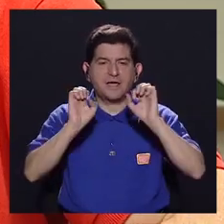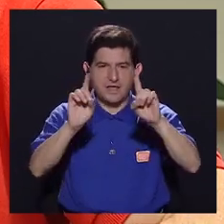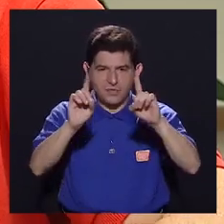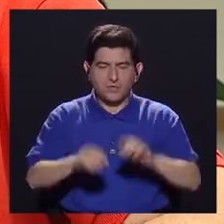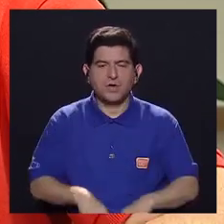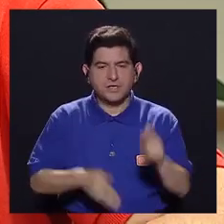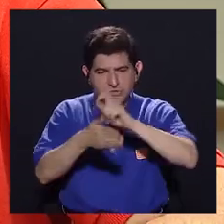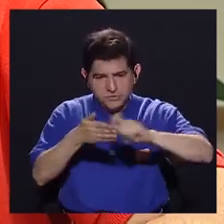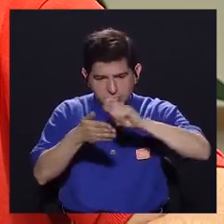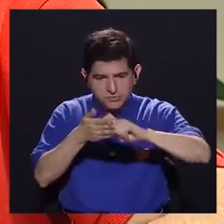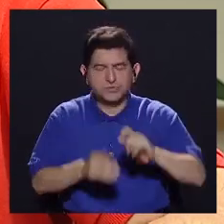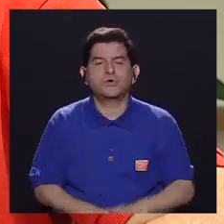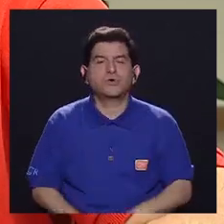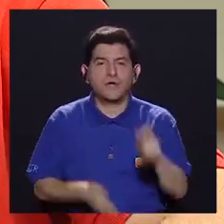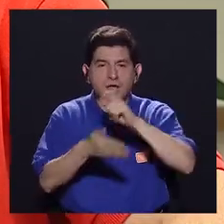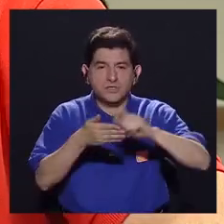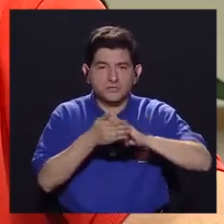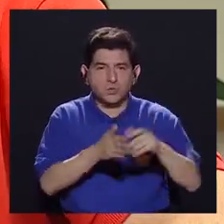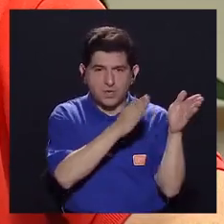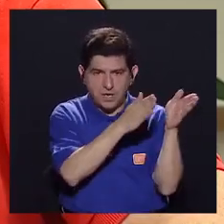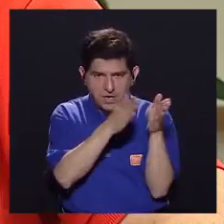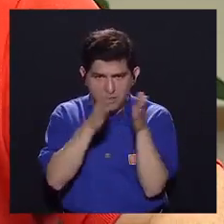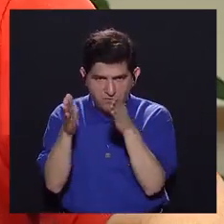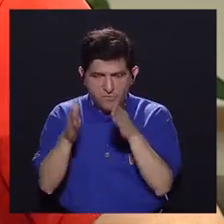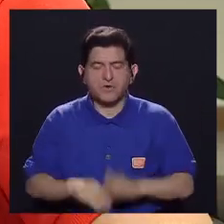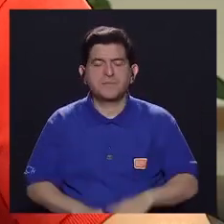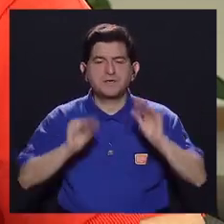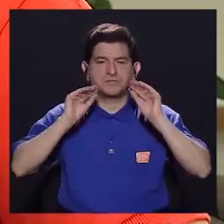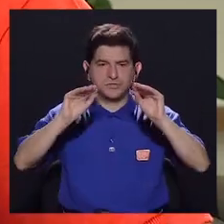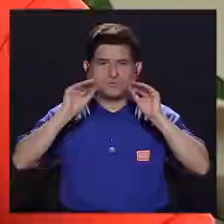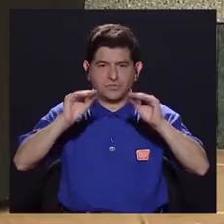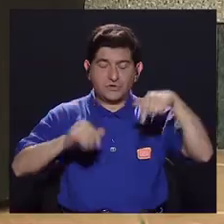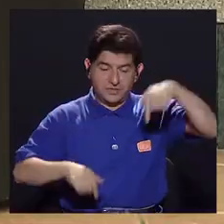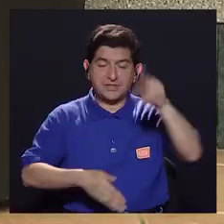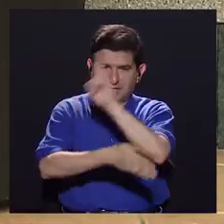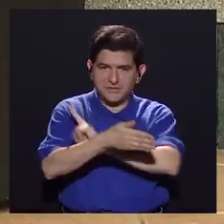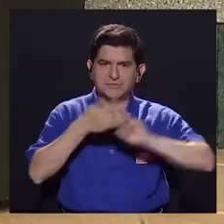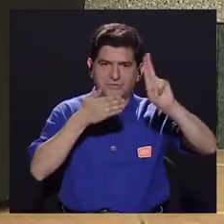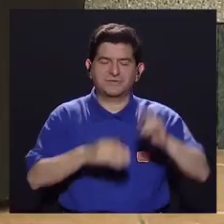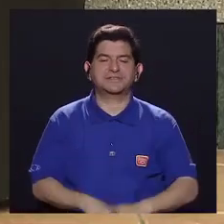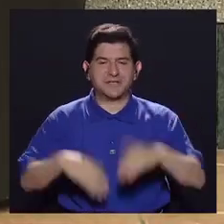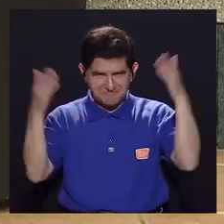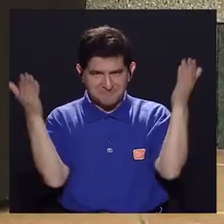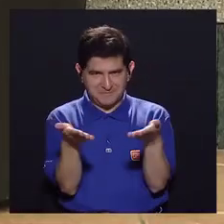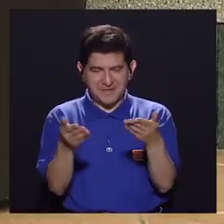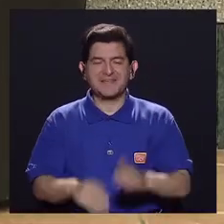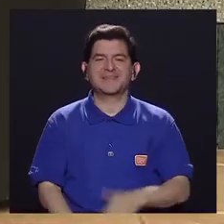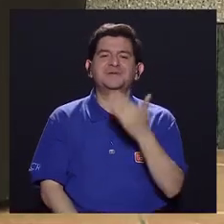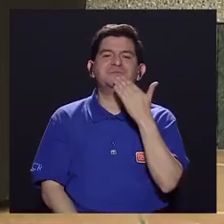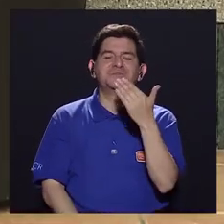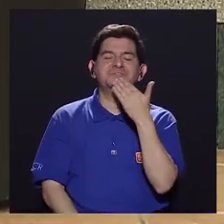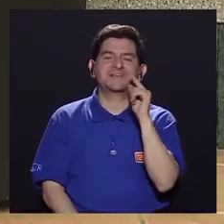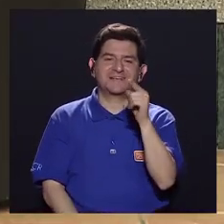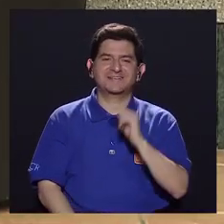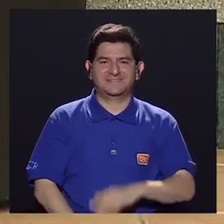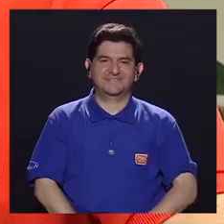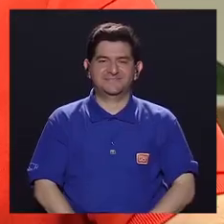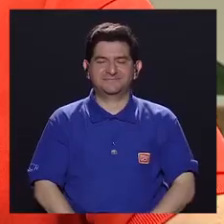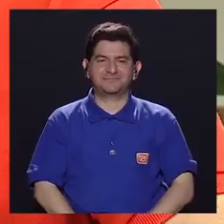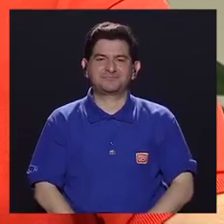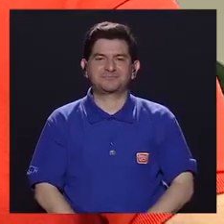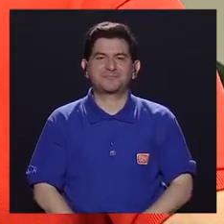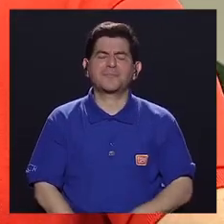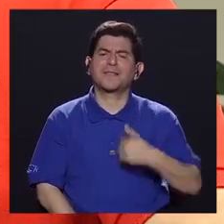de la Escuela de Formación Docente de la Facultad de Educación de acá, de esta universidad. Bienvenida, Gabriela. Muchas gracias, Saúl.